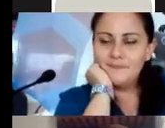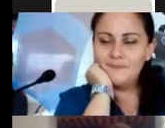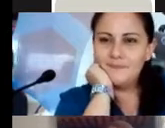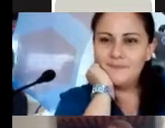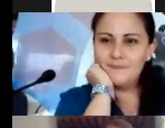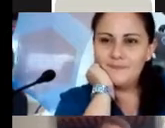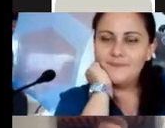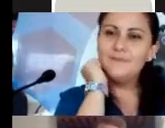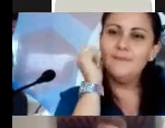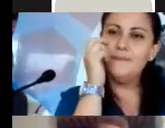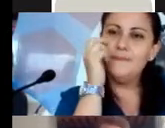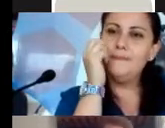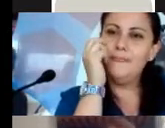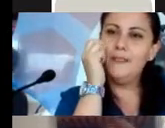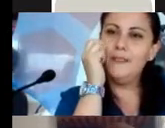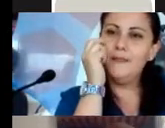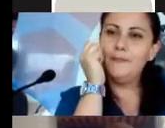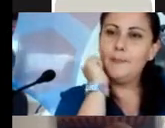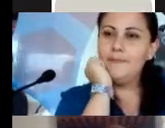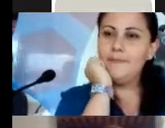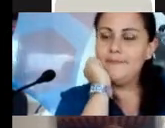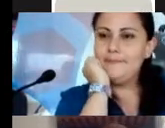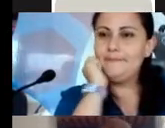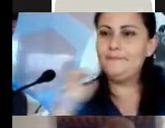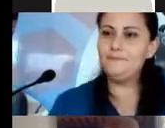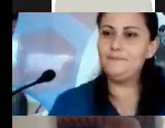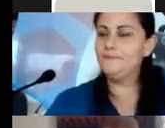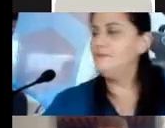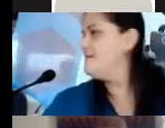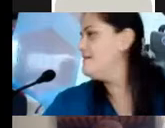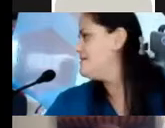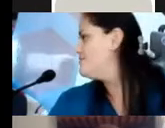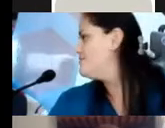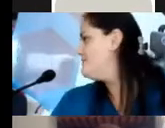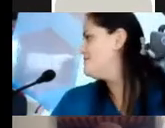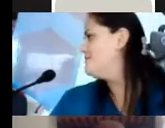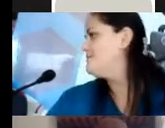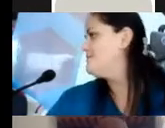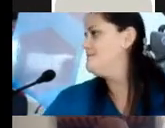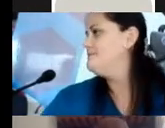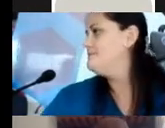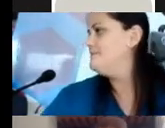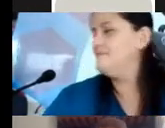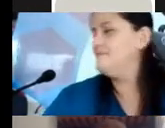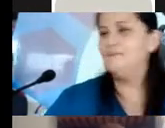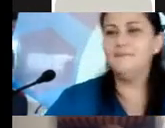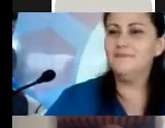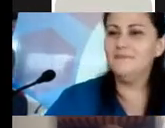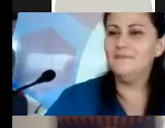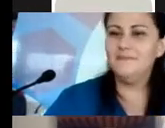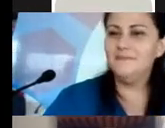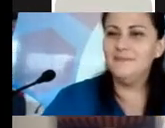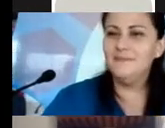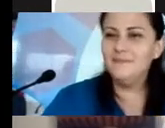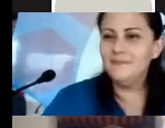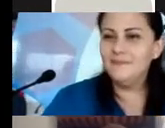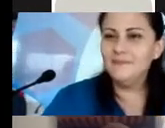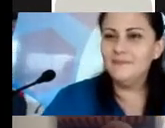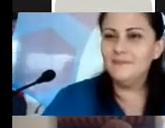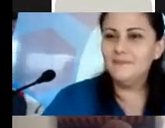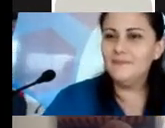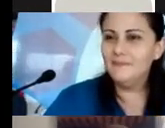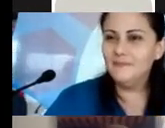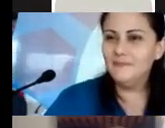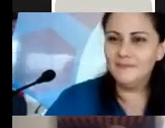que por ahí clínicamente ustedes no lo estudiaron en ninguna universidad, pero se los digo por experiencia. como técnico ortopédico, que cuanto